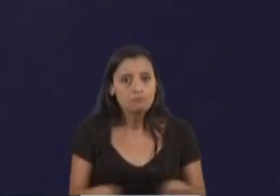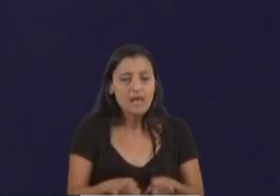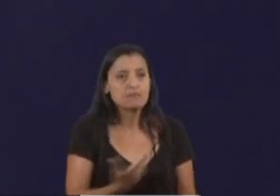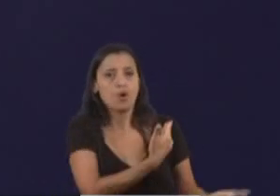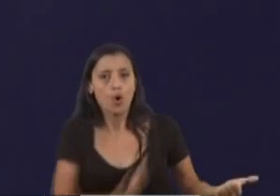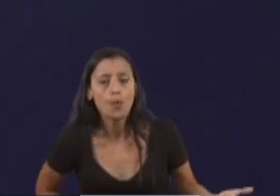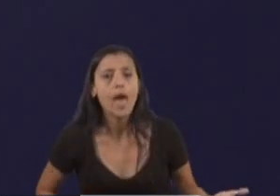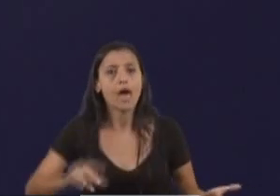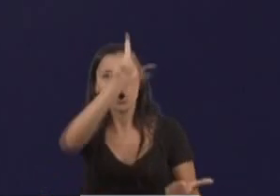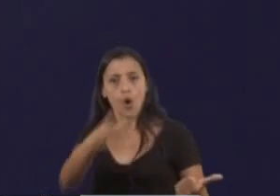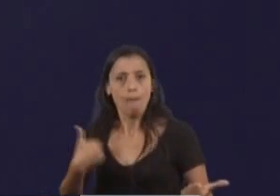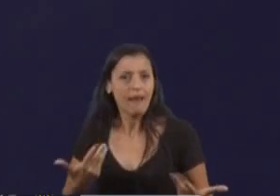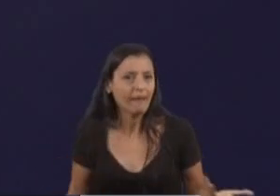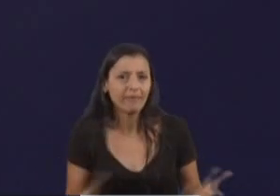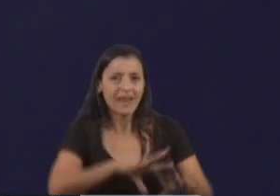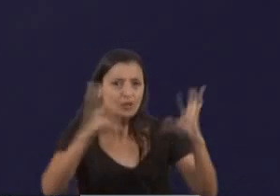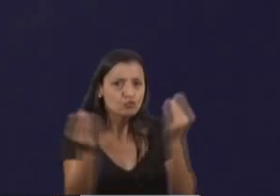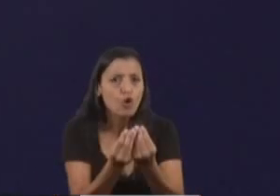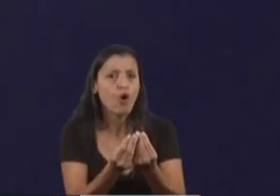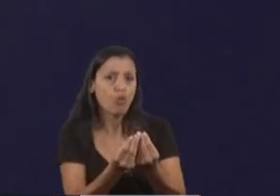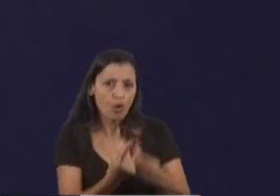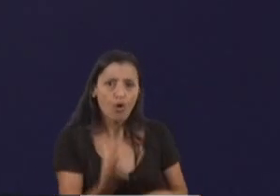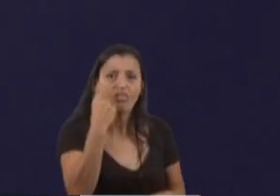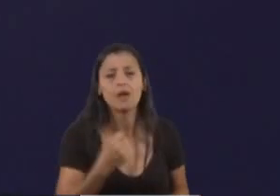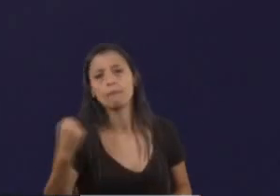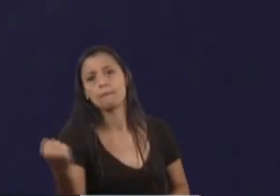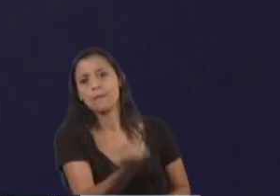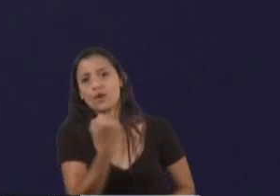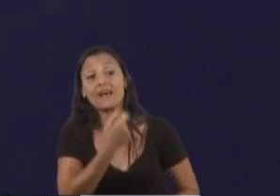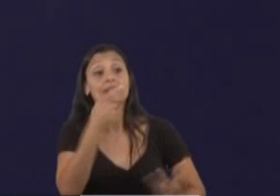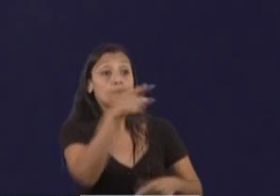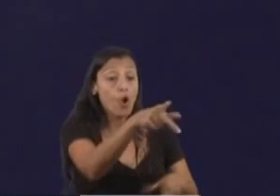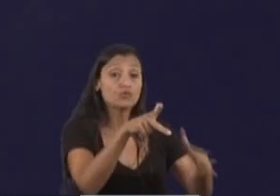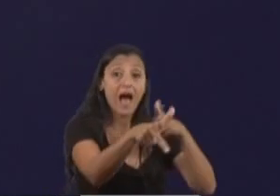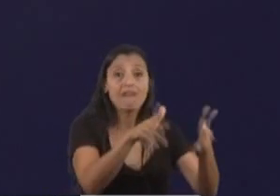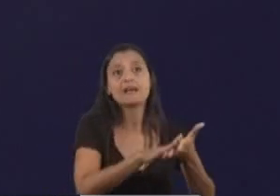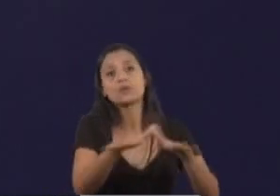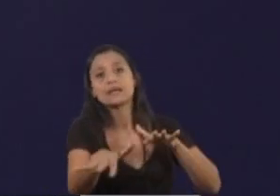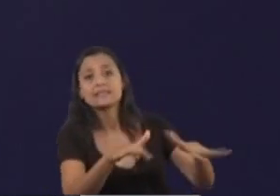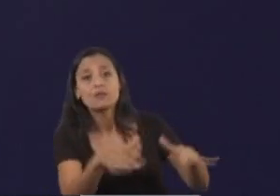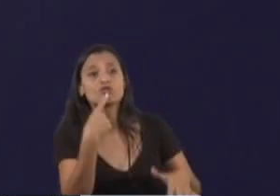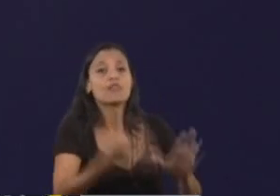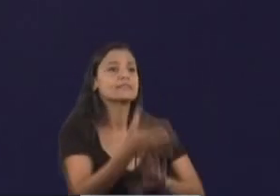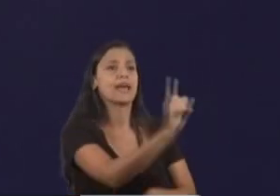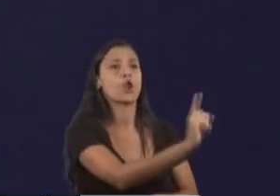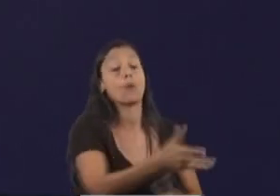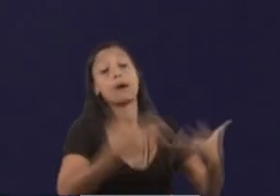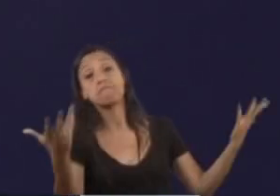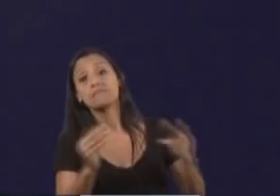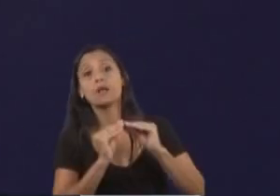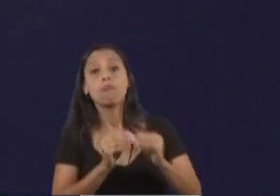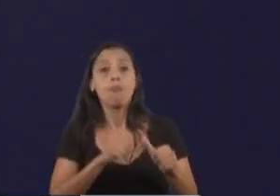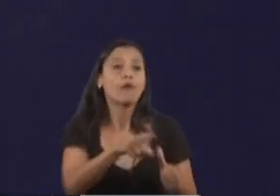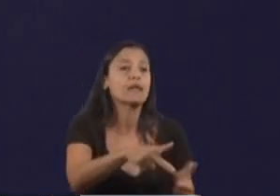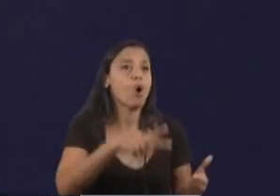suma importancia republicana. Si dentro de los casos que me mencionás escapa la fuerza mayor y escapa cuestiones